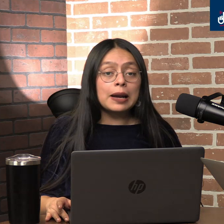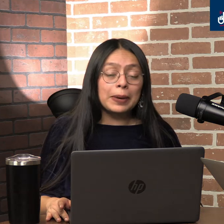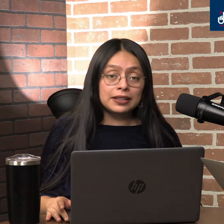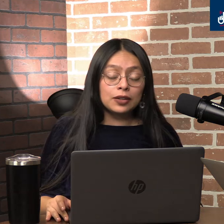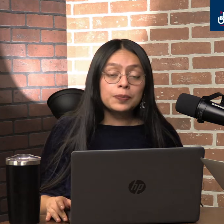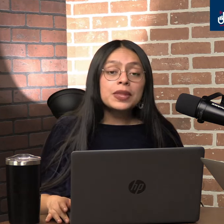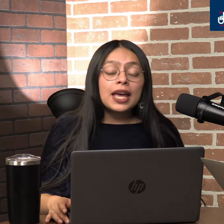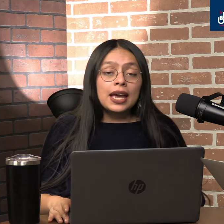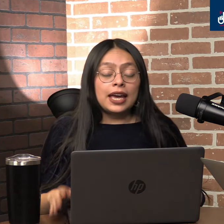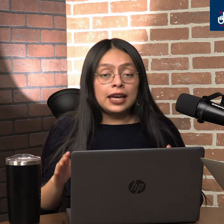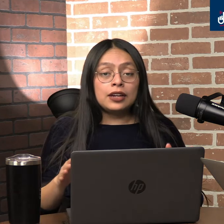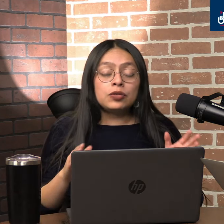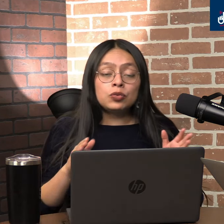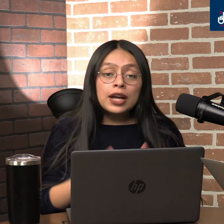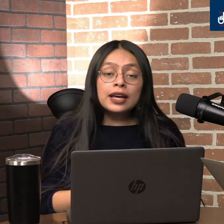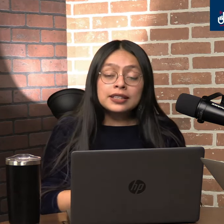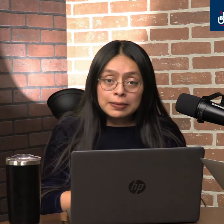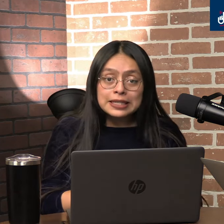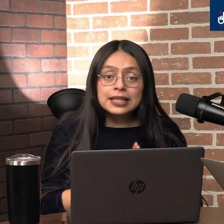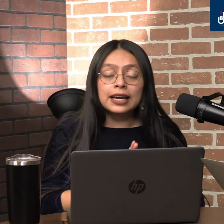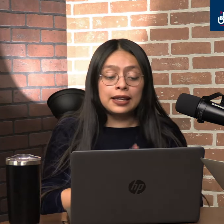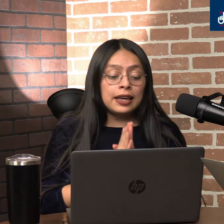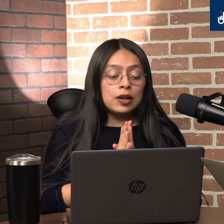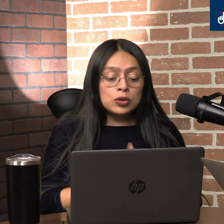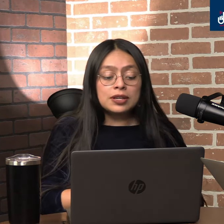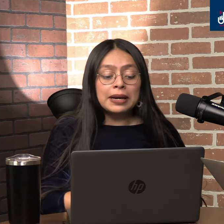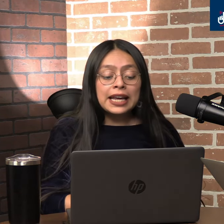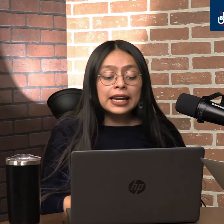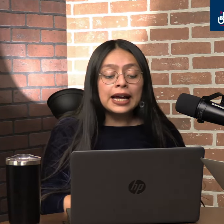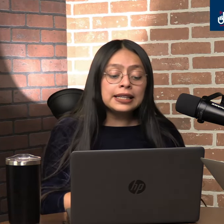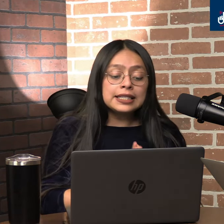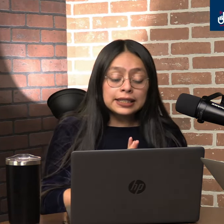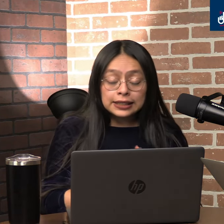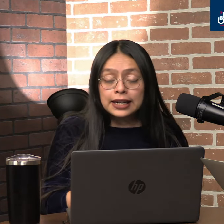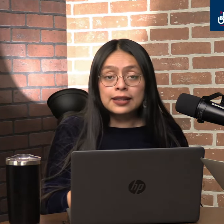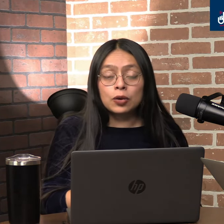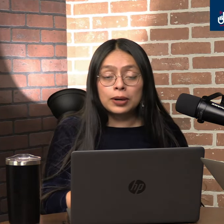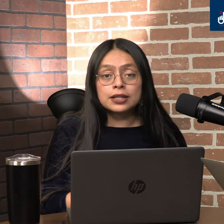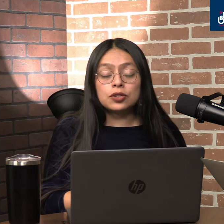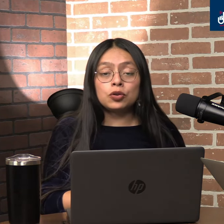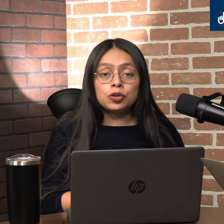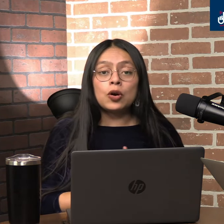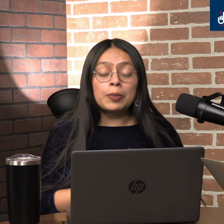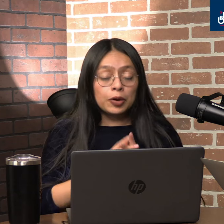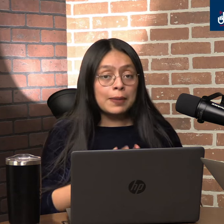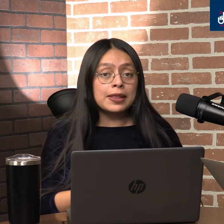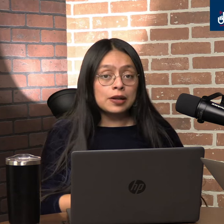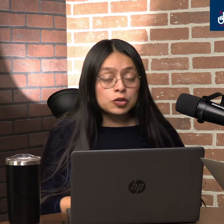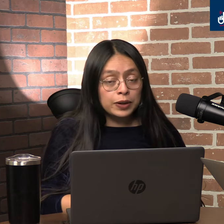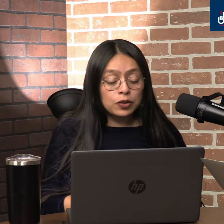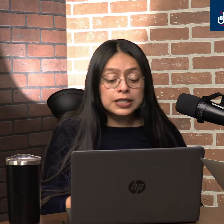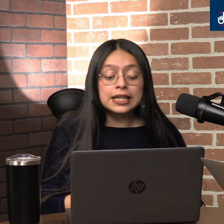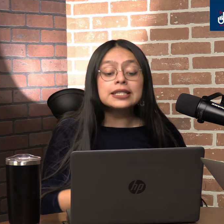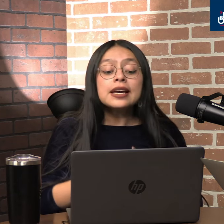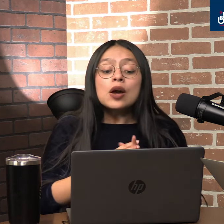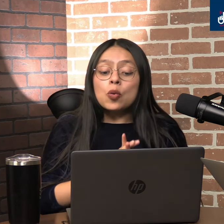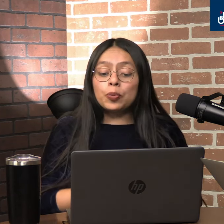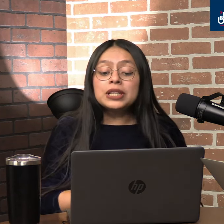dirigir al partido en una entrevista que Luisa María alcalde la secretaria de gobernación dio al programa de los